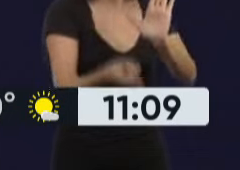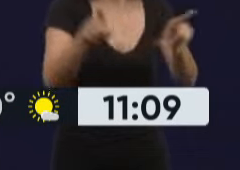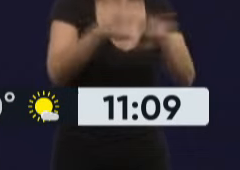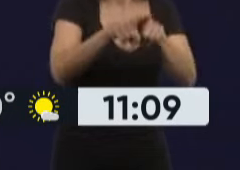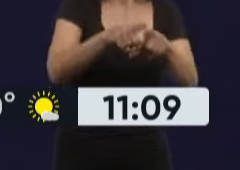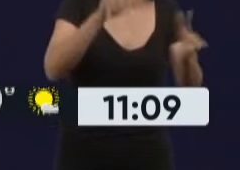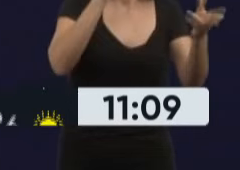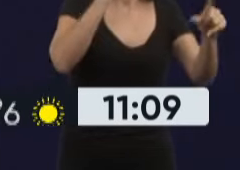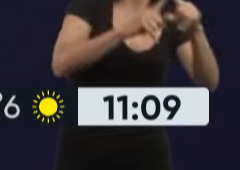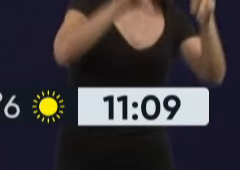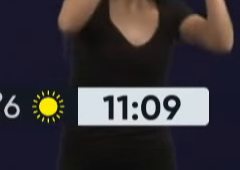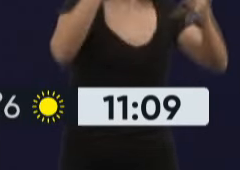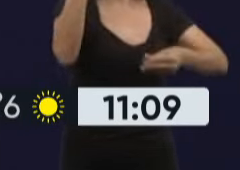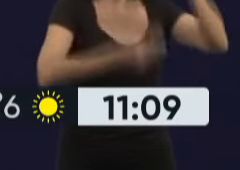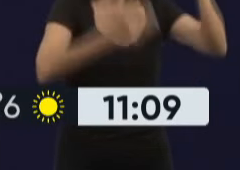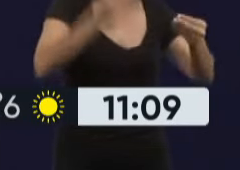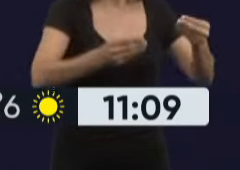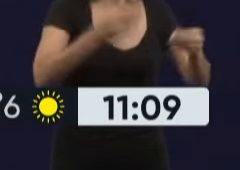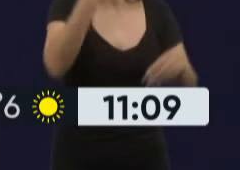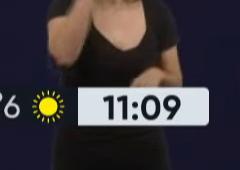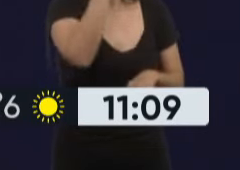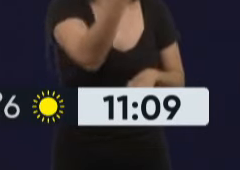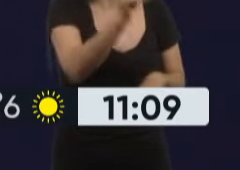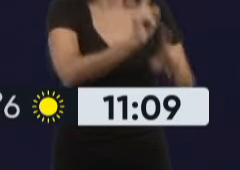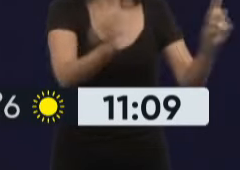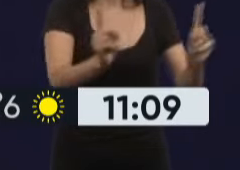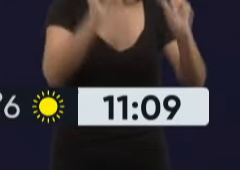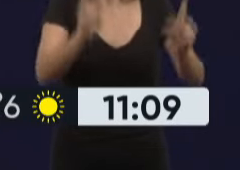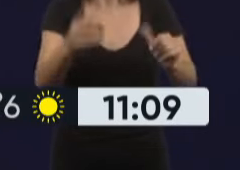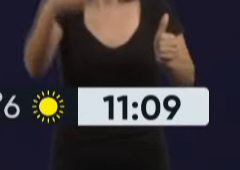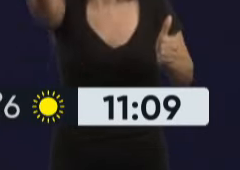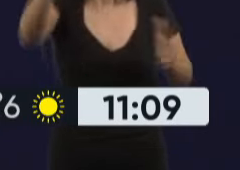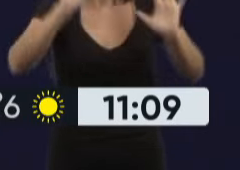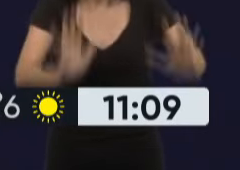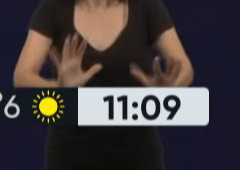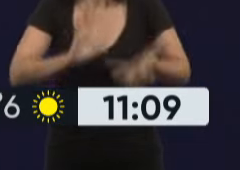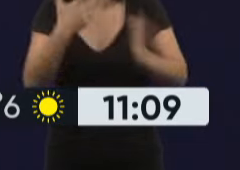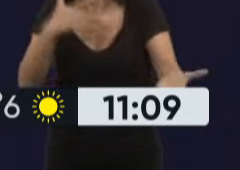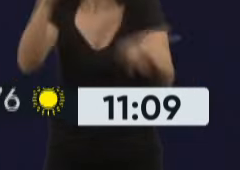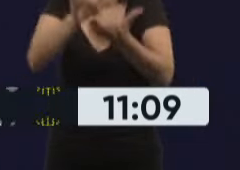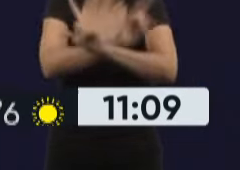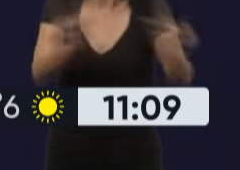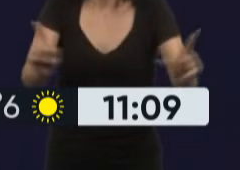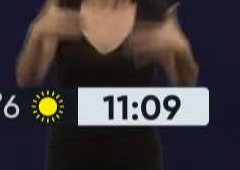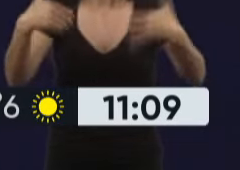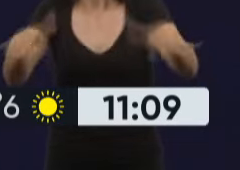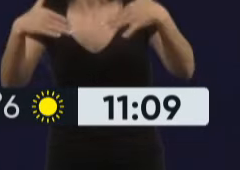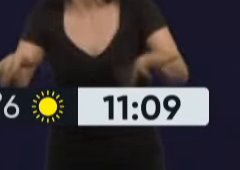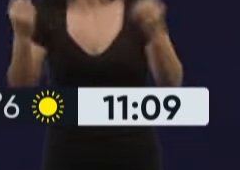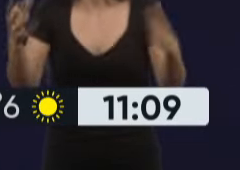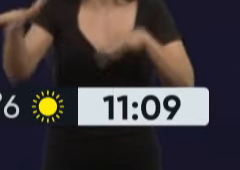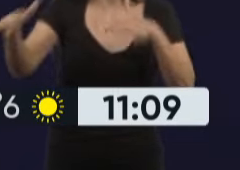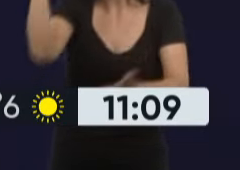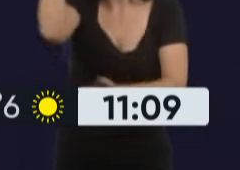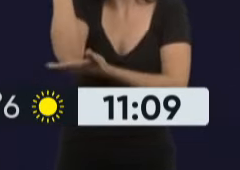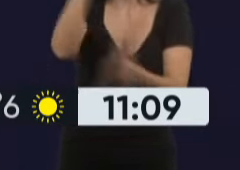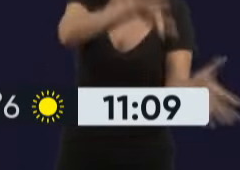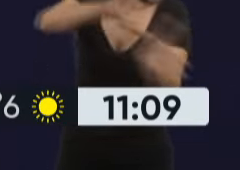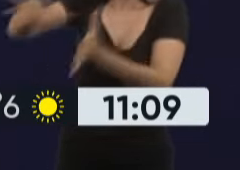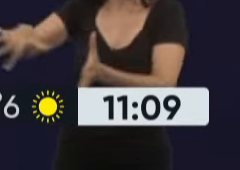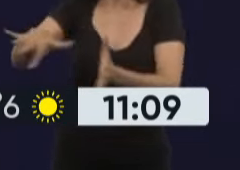sino para todo lo que venga en la Argentina independientemente de la coyuntura económica y